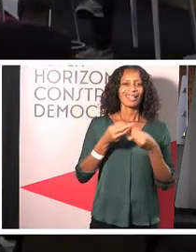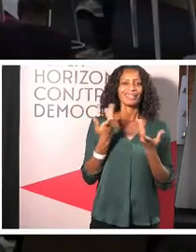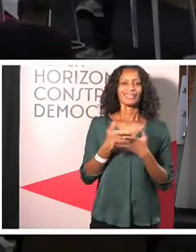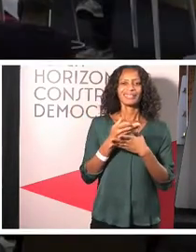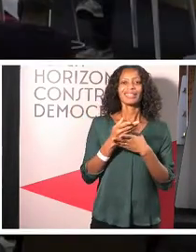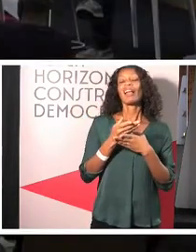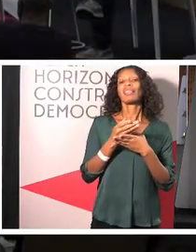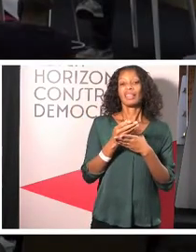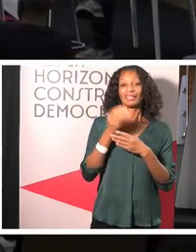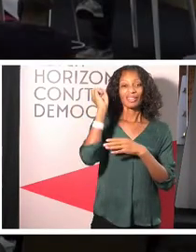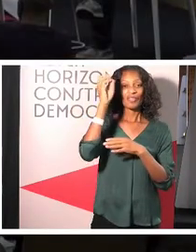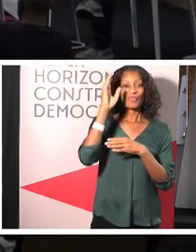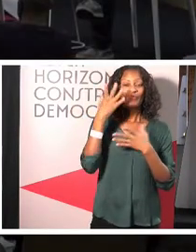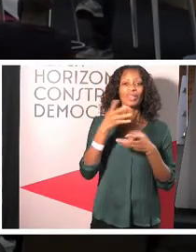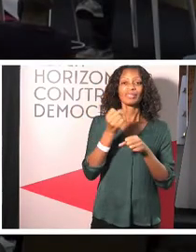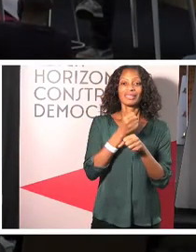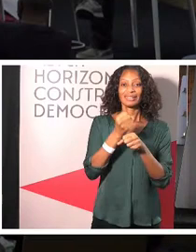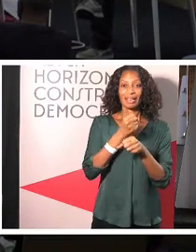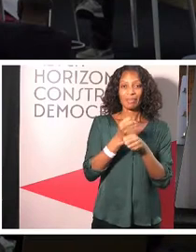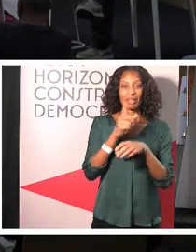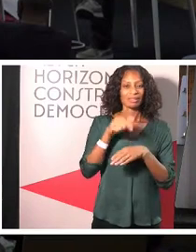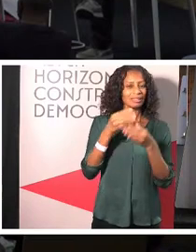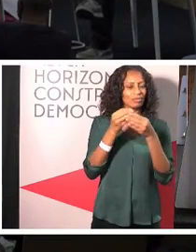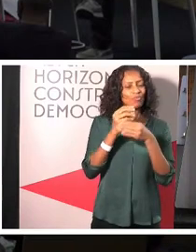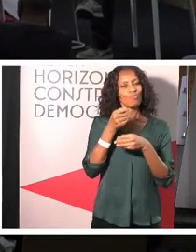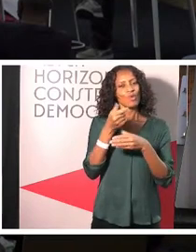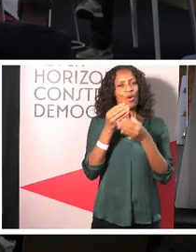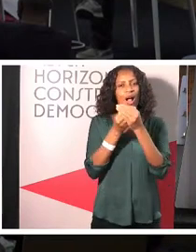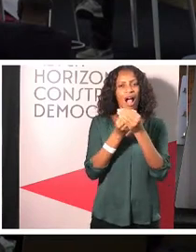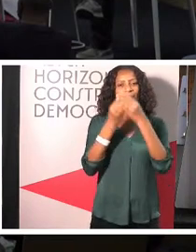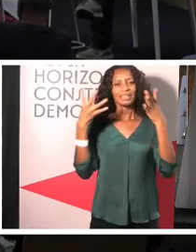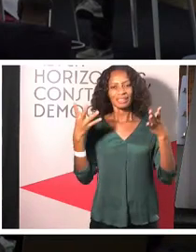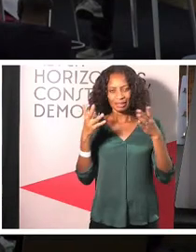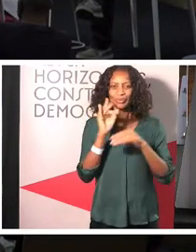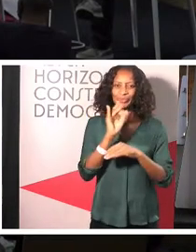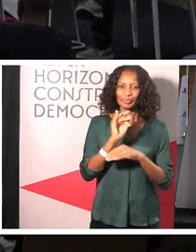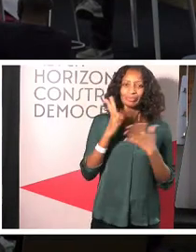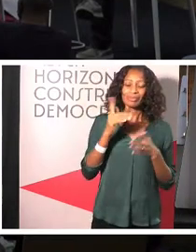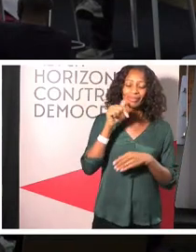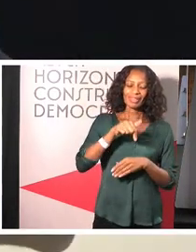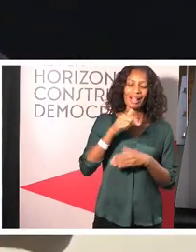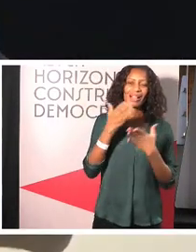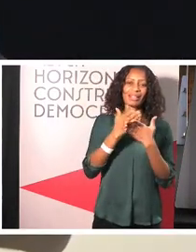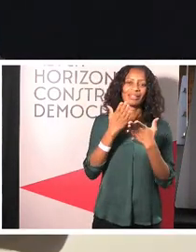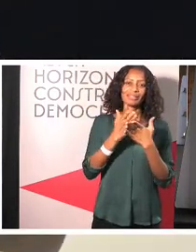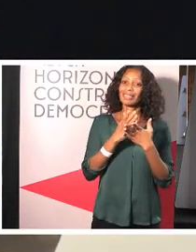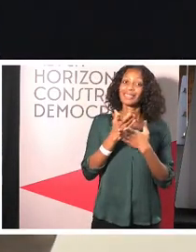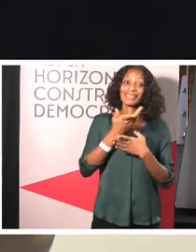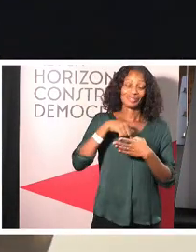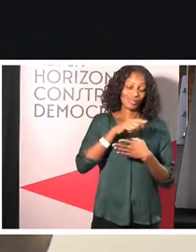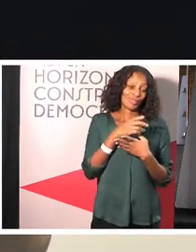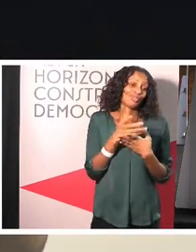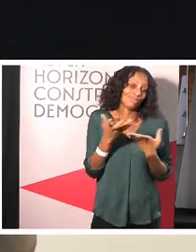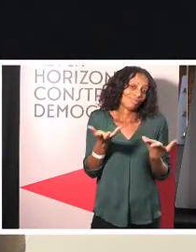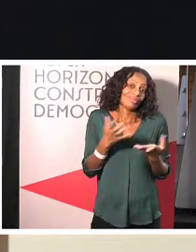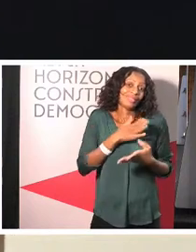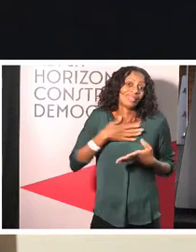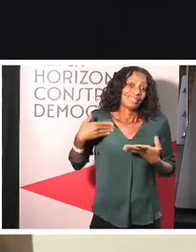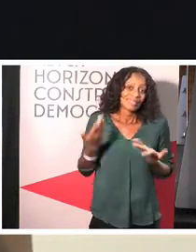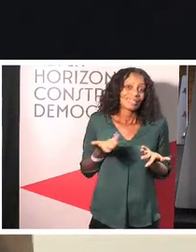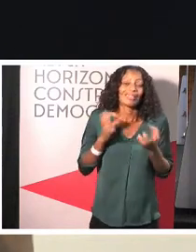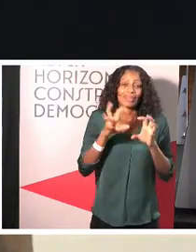a ponerme ligeramente abstracto, ¿no? Y bueno, en teoría esto iba a dar lugar a una lucha de clases donde íbamos a ganar, ¿no?, y todo muy, muy utópico.